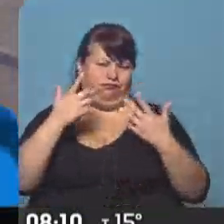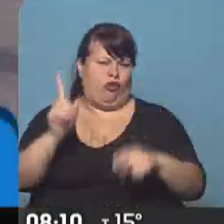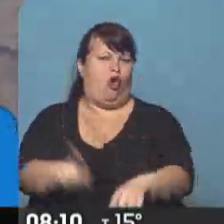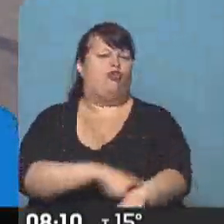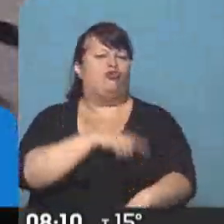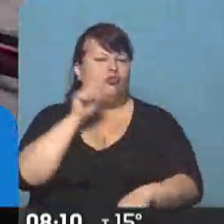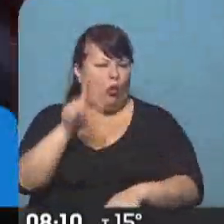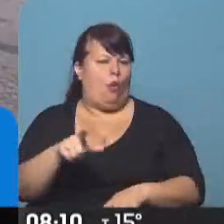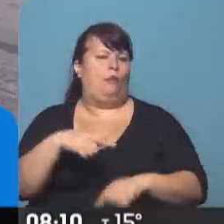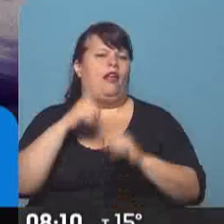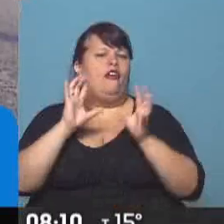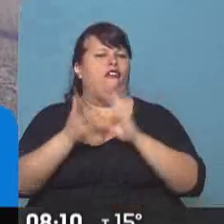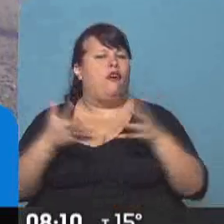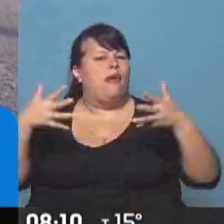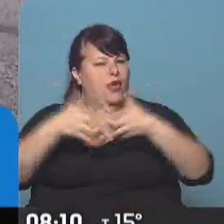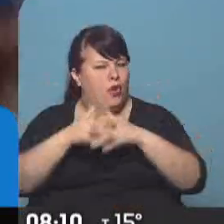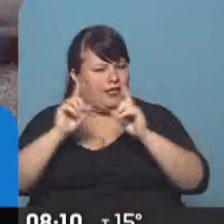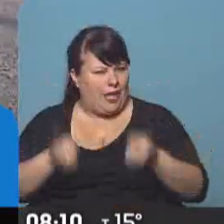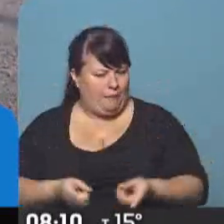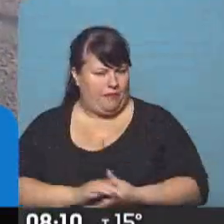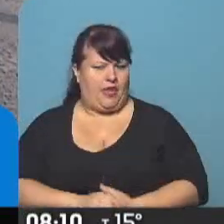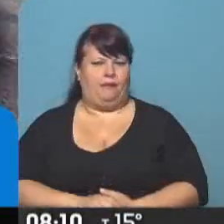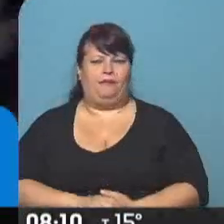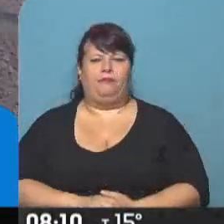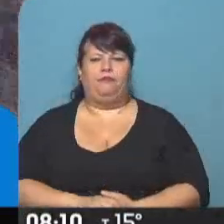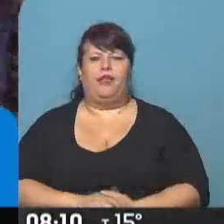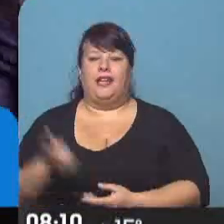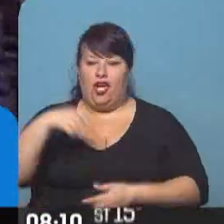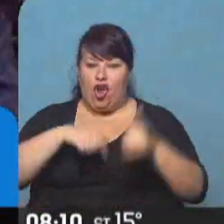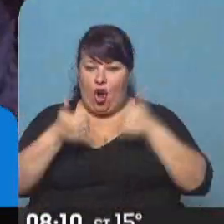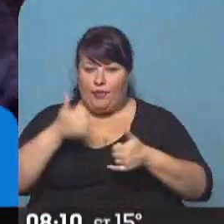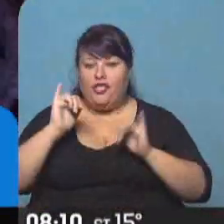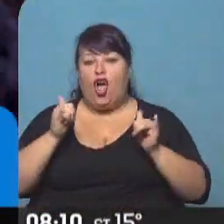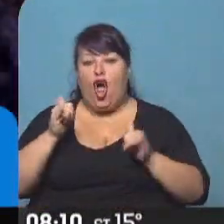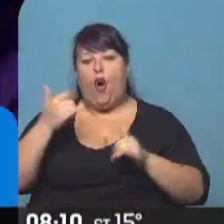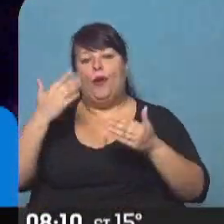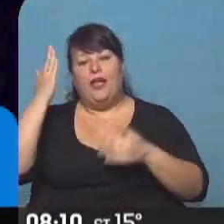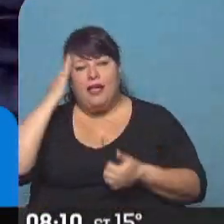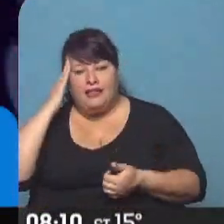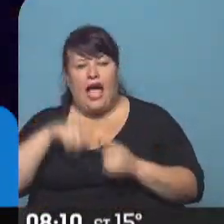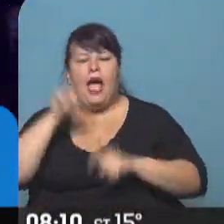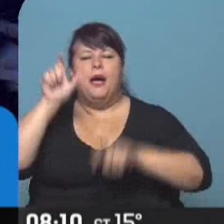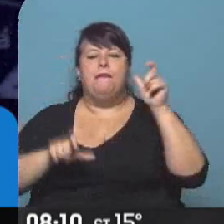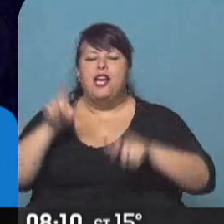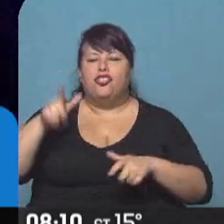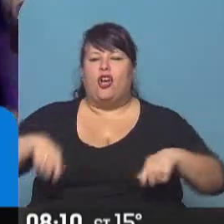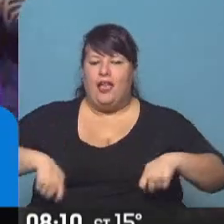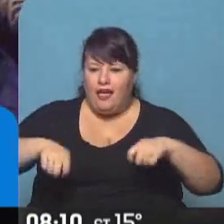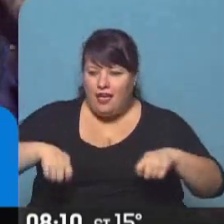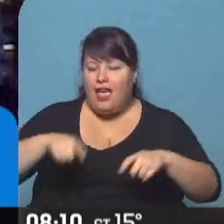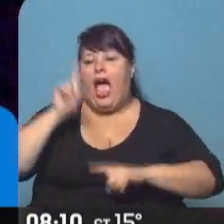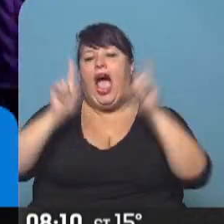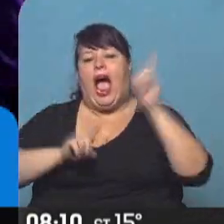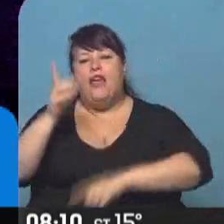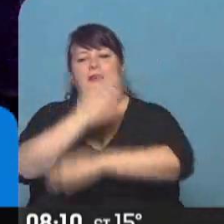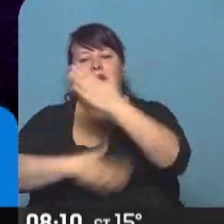tradición por su condición inclusiva. Vienen a competir jóvenes con discapacidad intelectual, una persona con discapacidad motriz y algunos